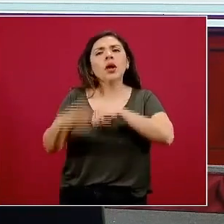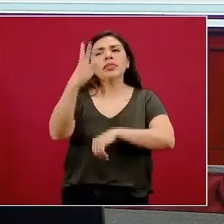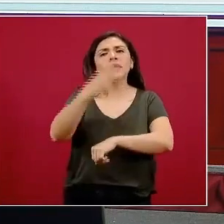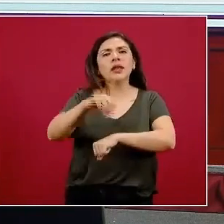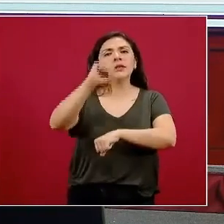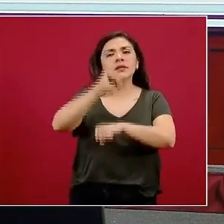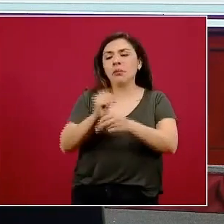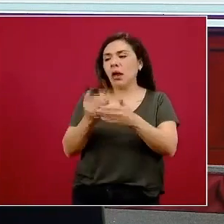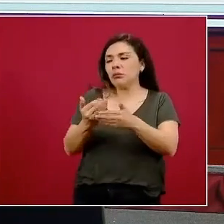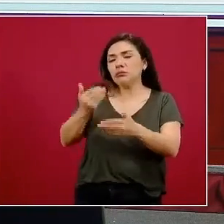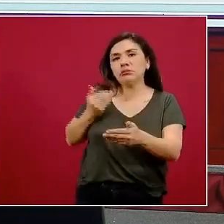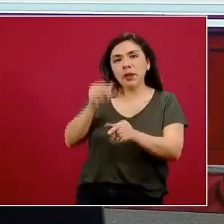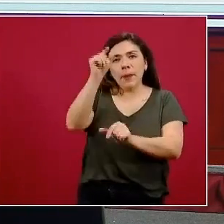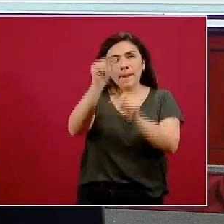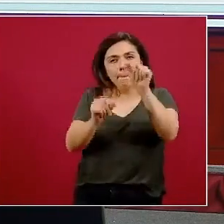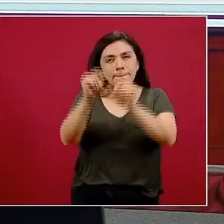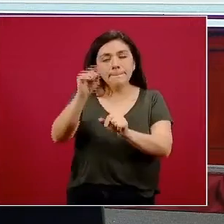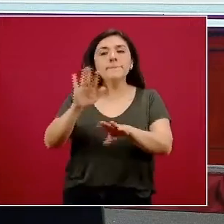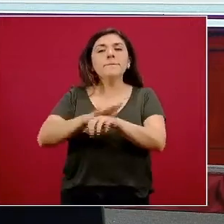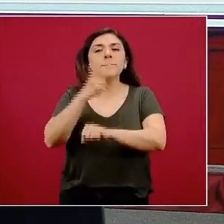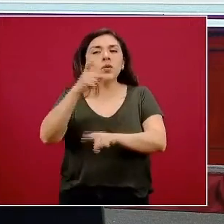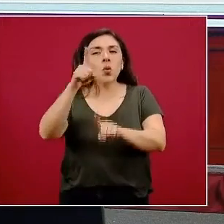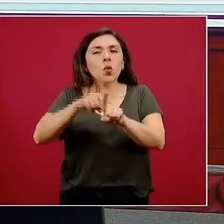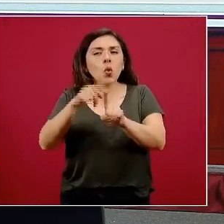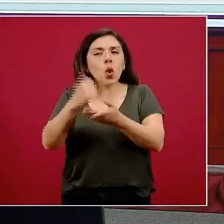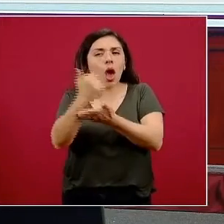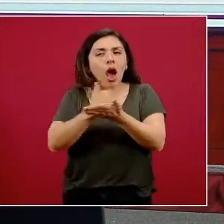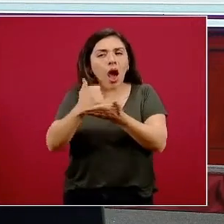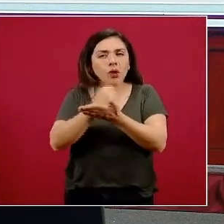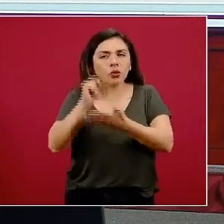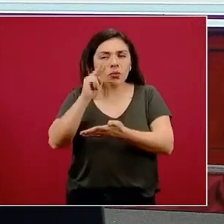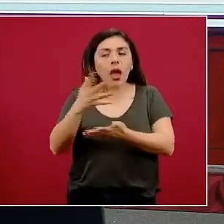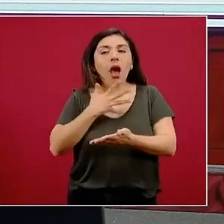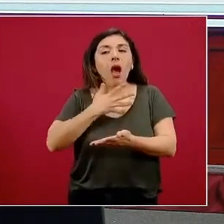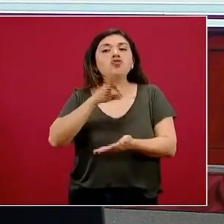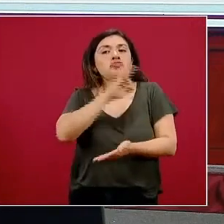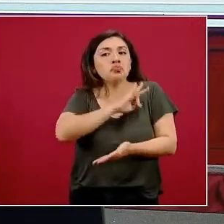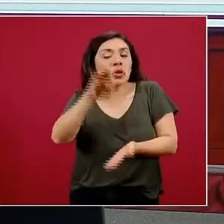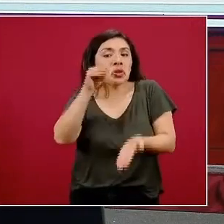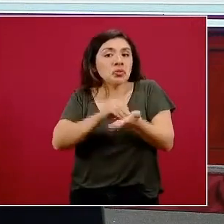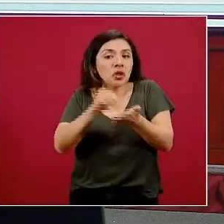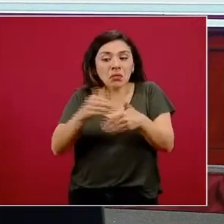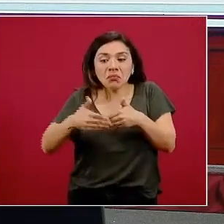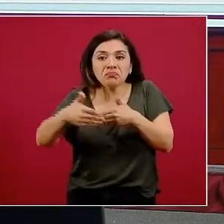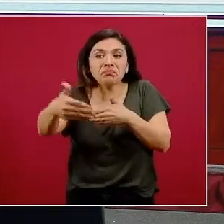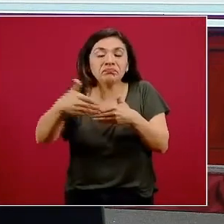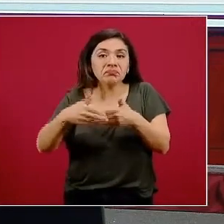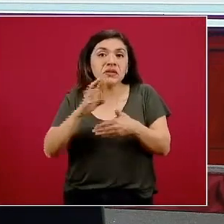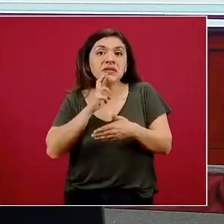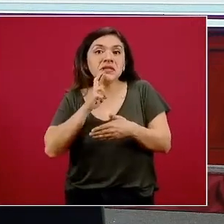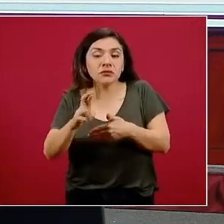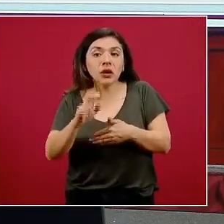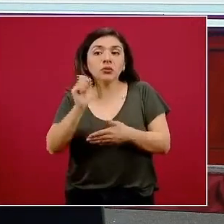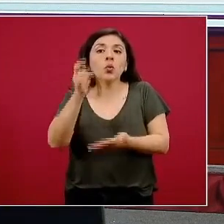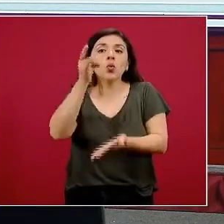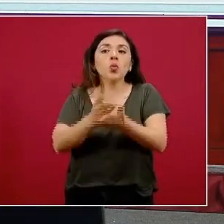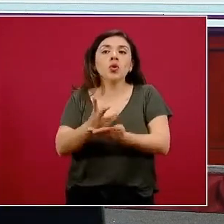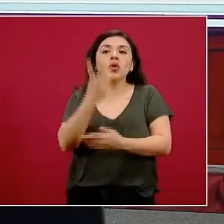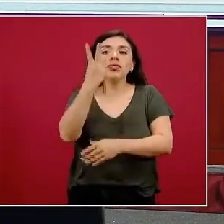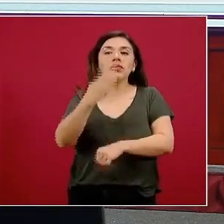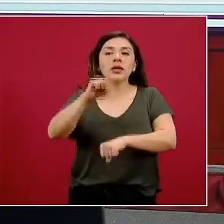3 semanas que se grafican. Por eso el color azul de los que tienen aún posibilidad de resultados están solamente en